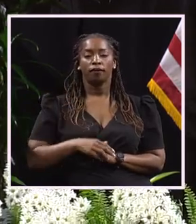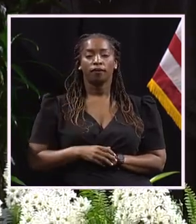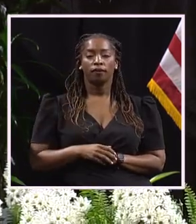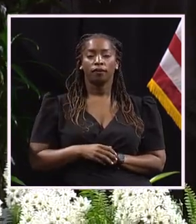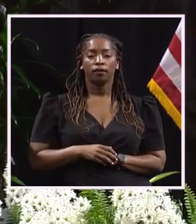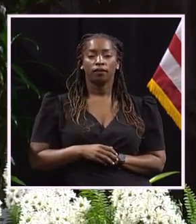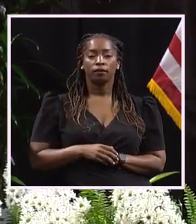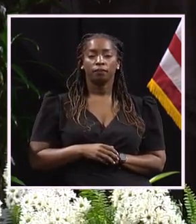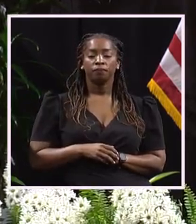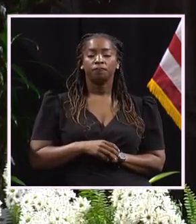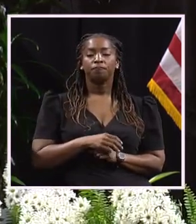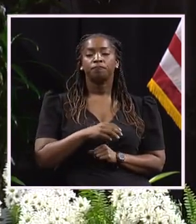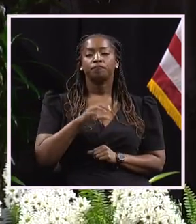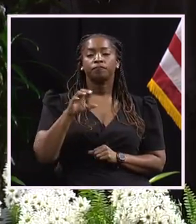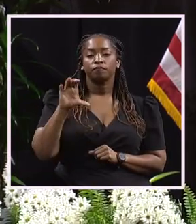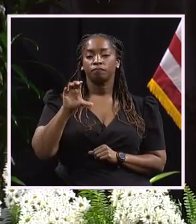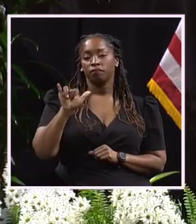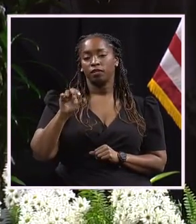Medina Castrillon,